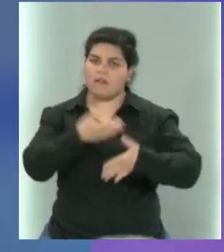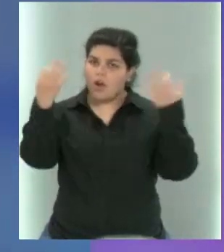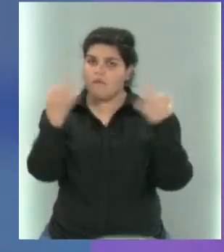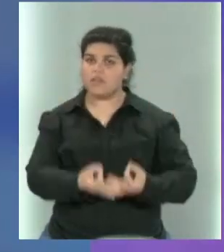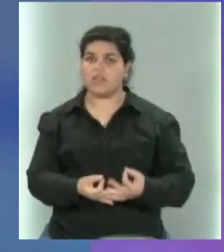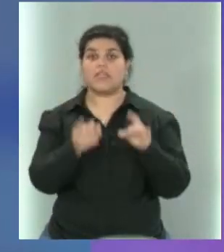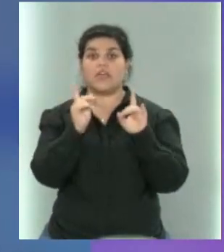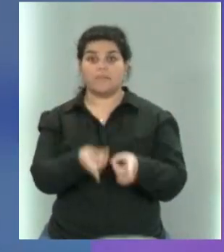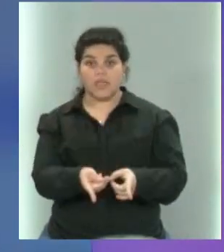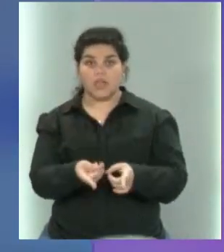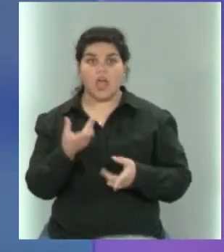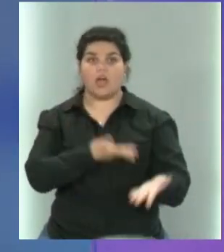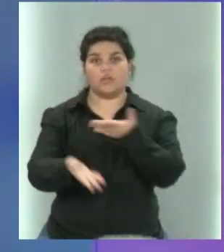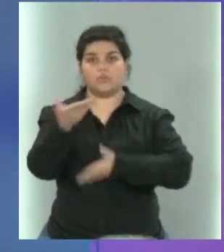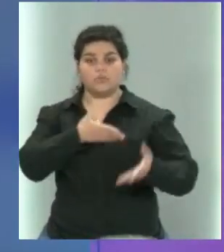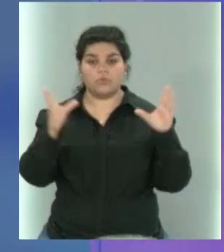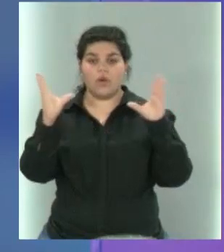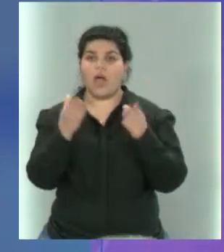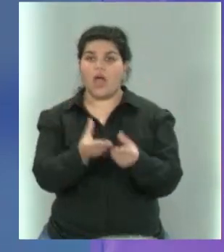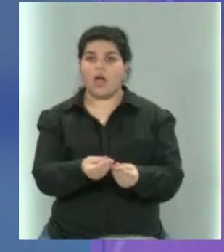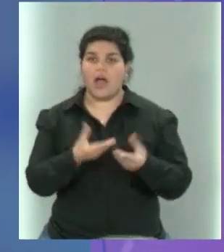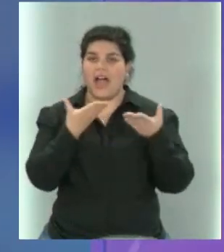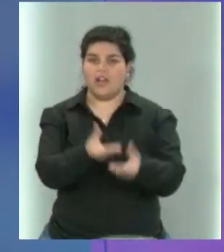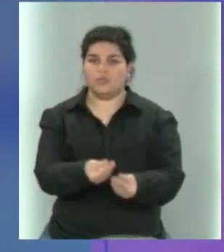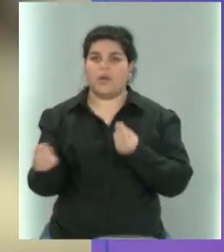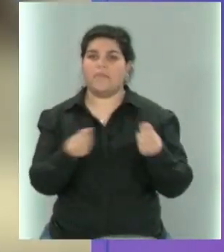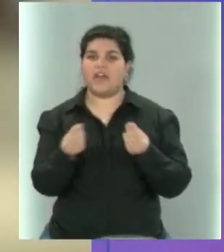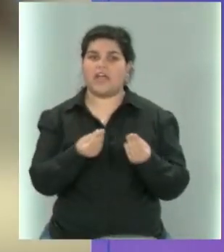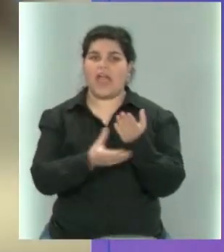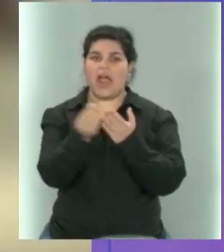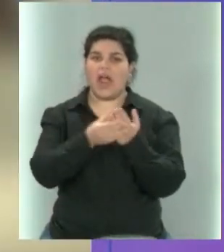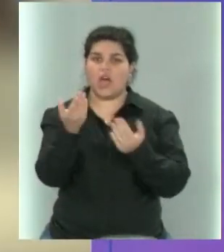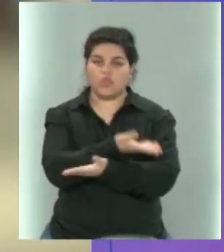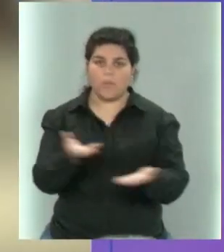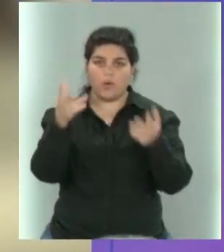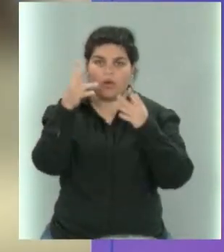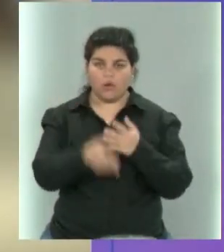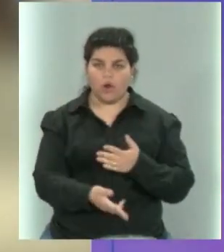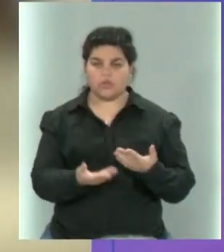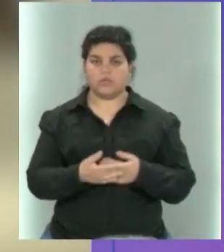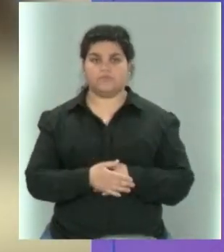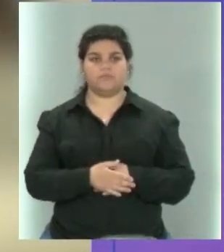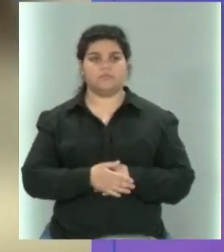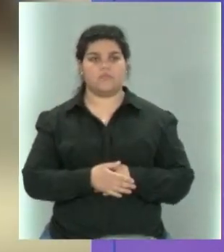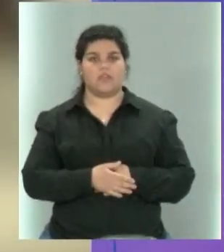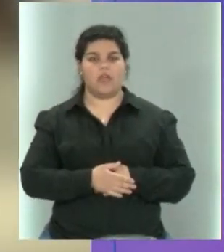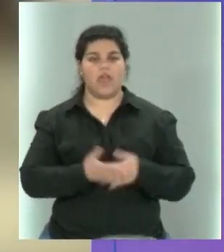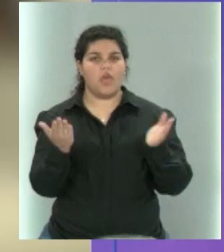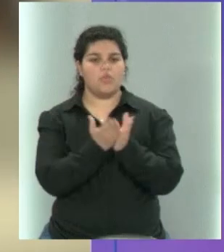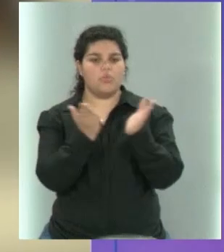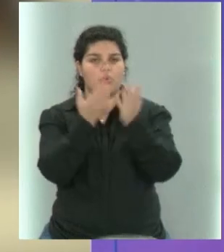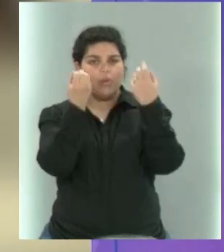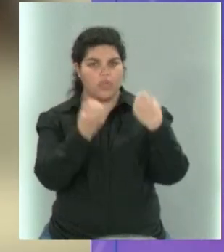y contribuir entre todos a reducir el gasto público. Los problemas de deserción y las causas de esos problemas